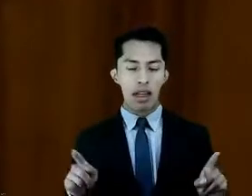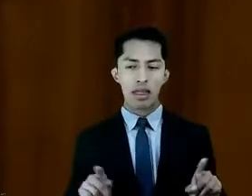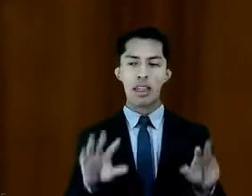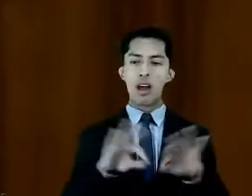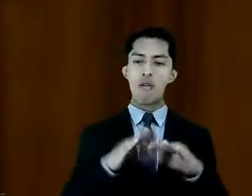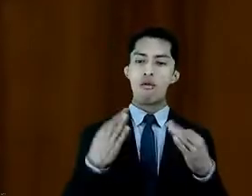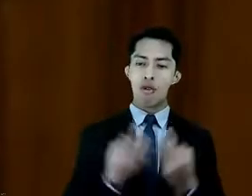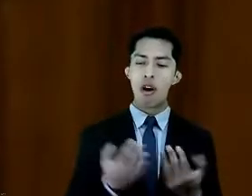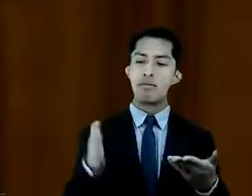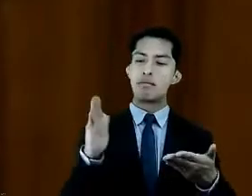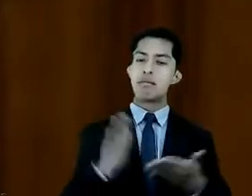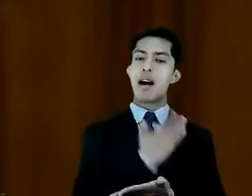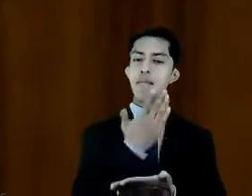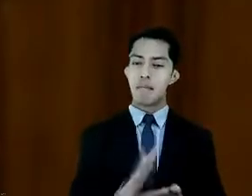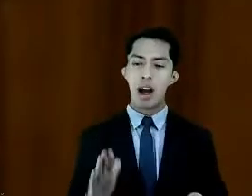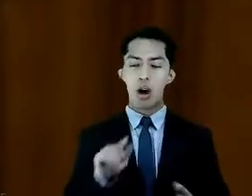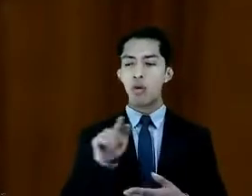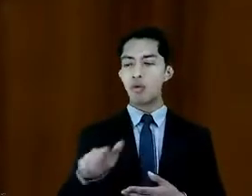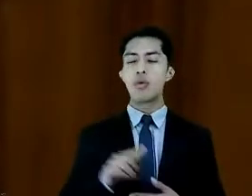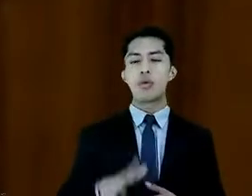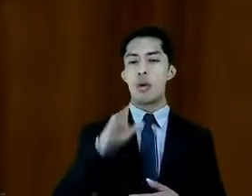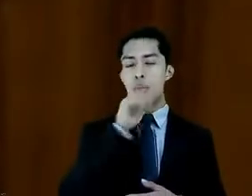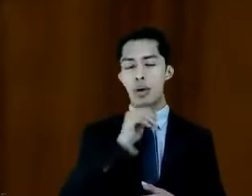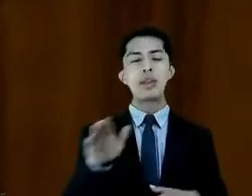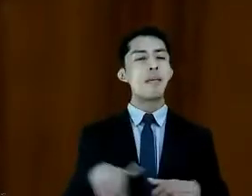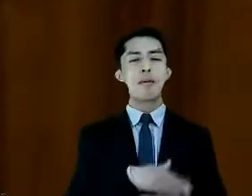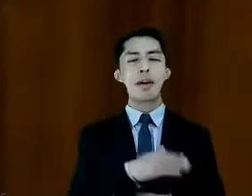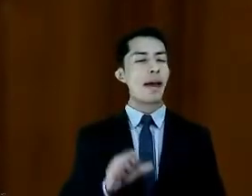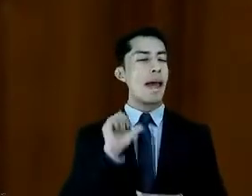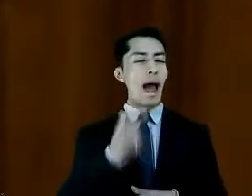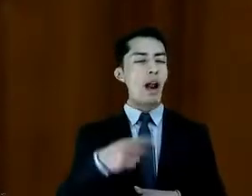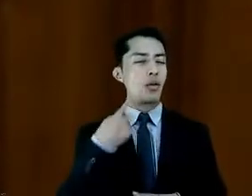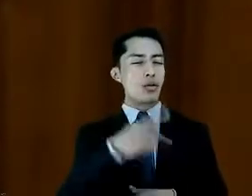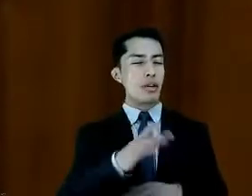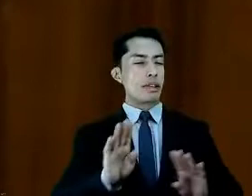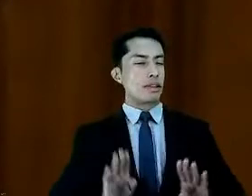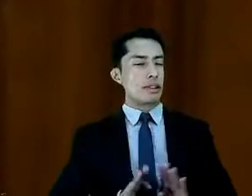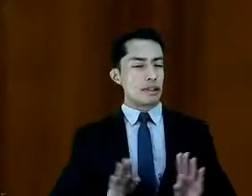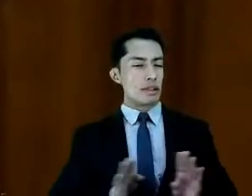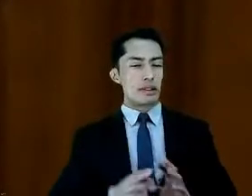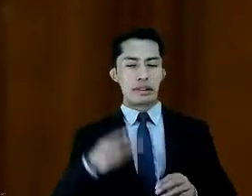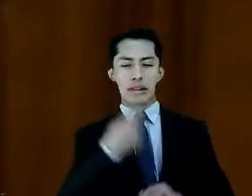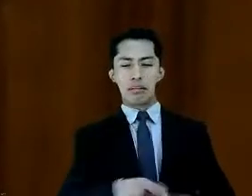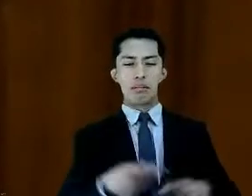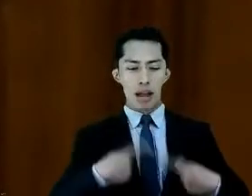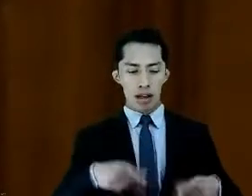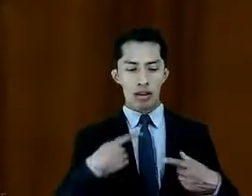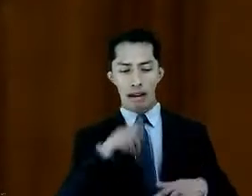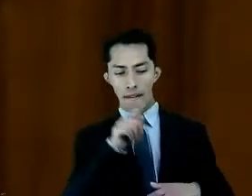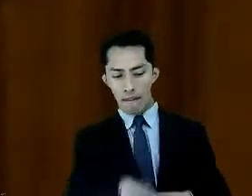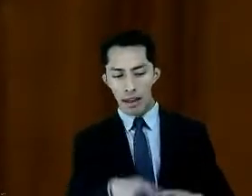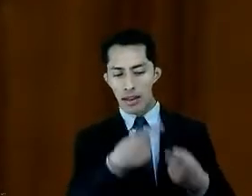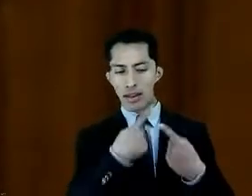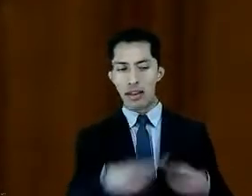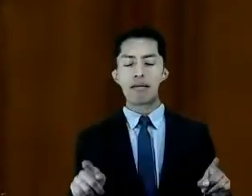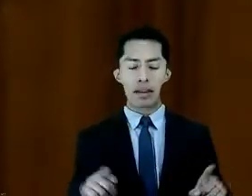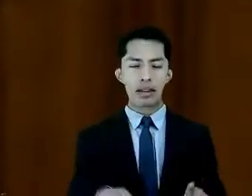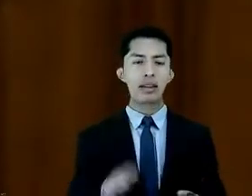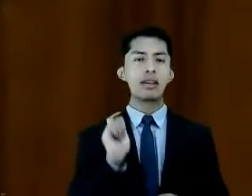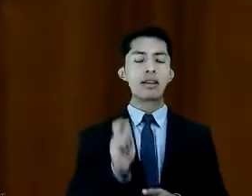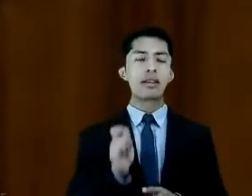exclusión o restricción a causa de alguna característica propia de la persona que tenga